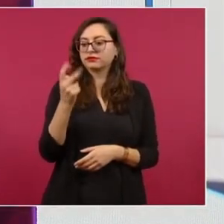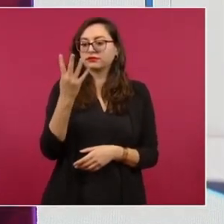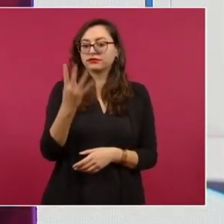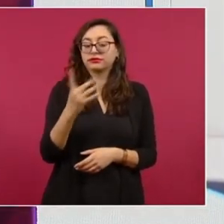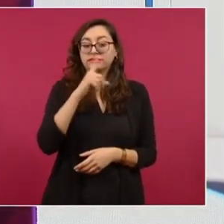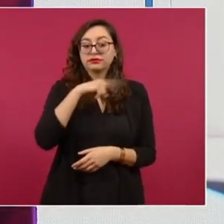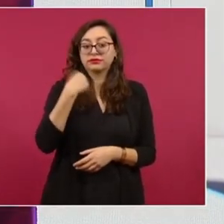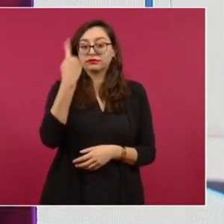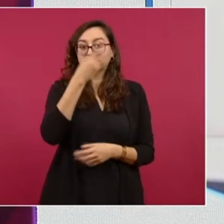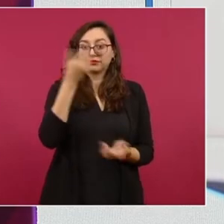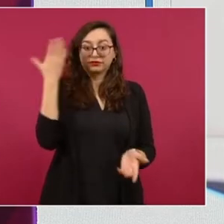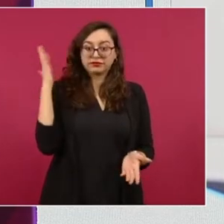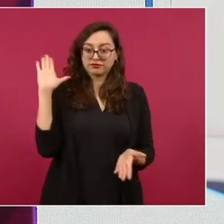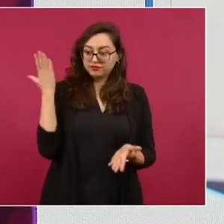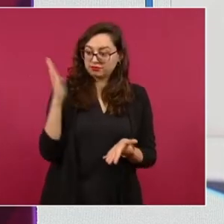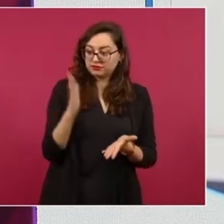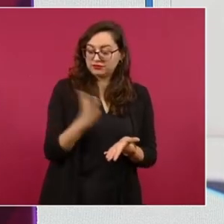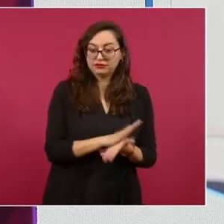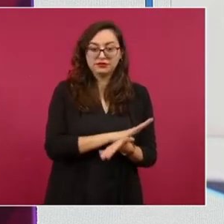combustible